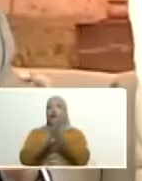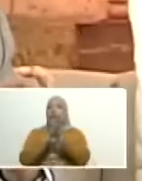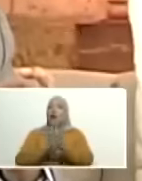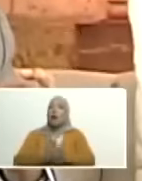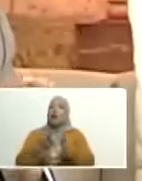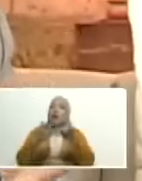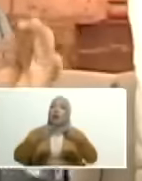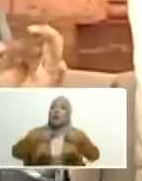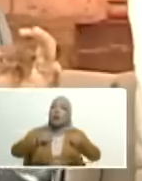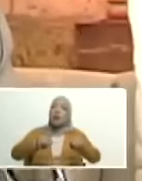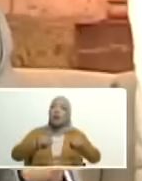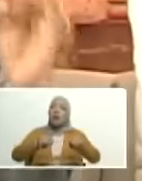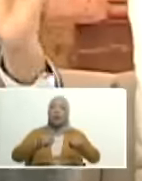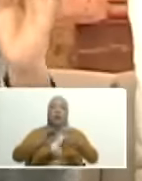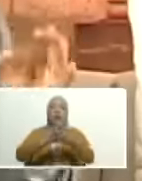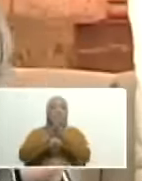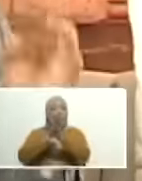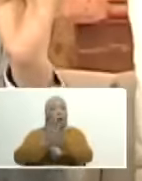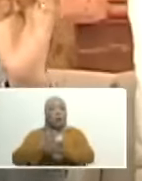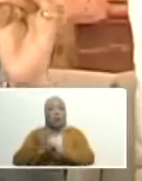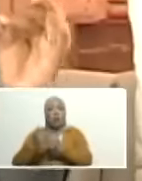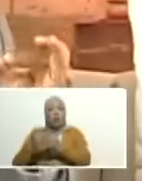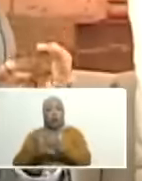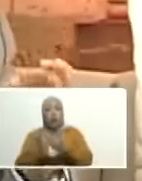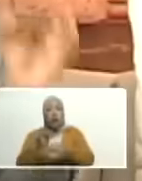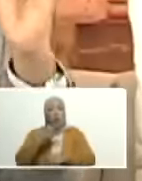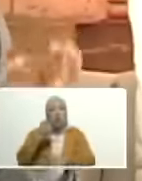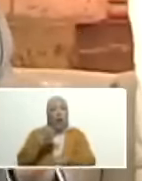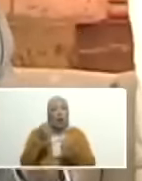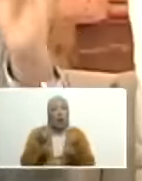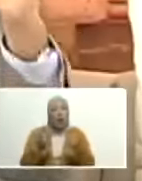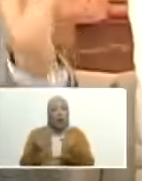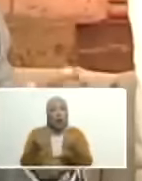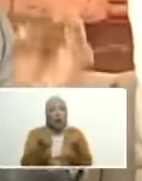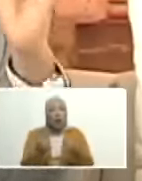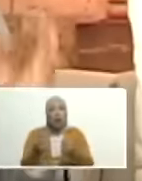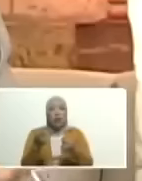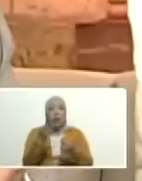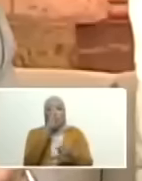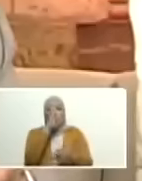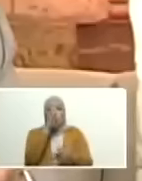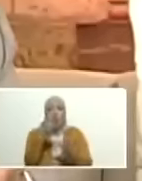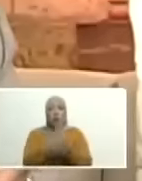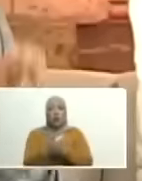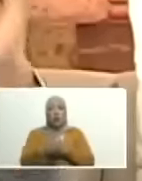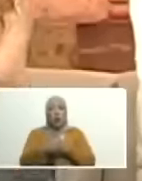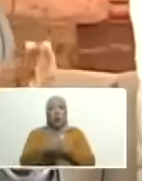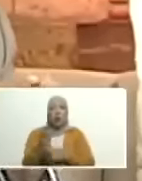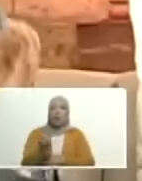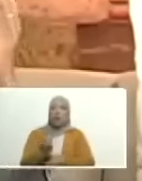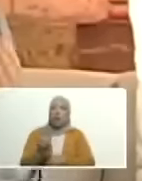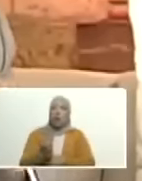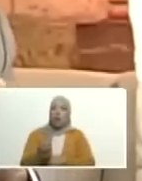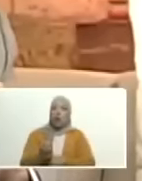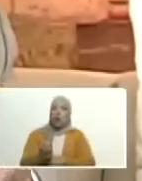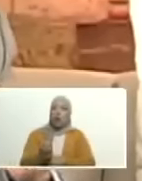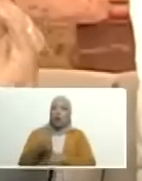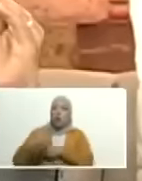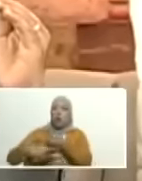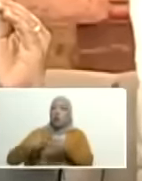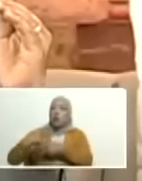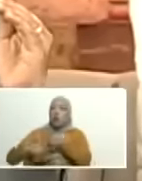las sanciones, que cese la persecución económica, financiera y comercial contra Venezuela y que vayamos a un